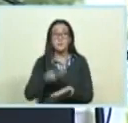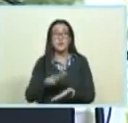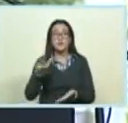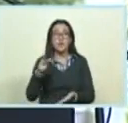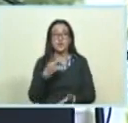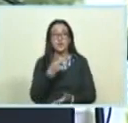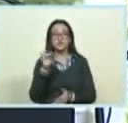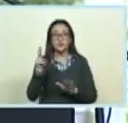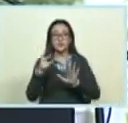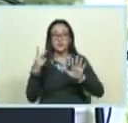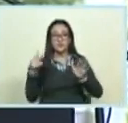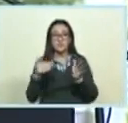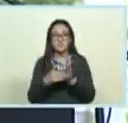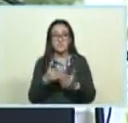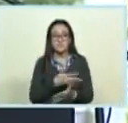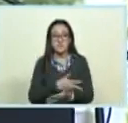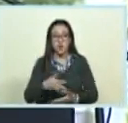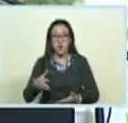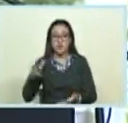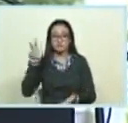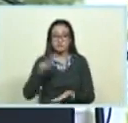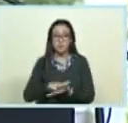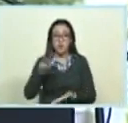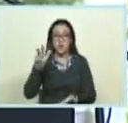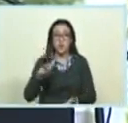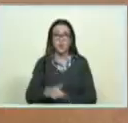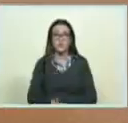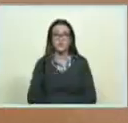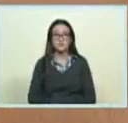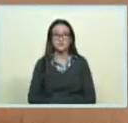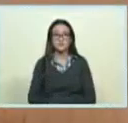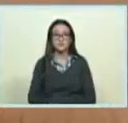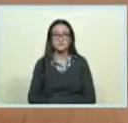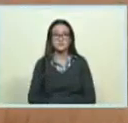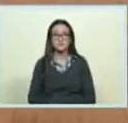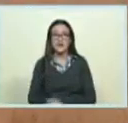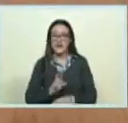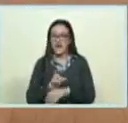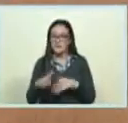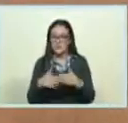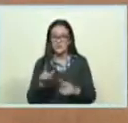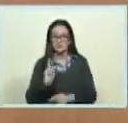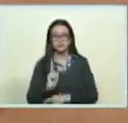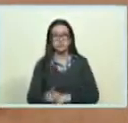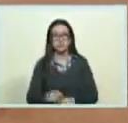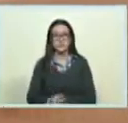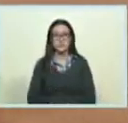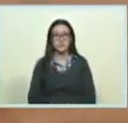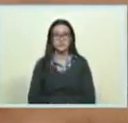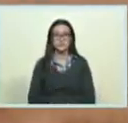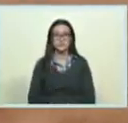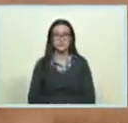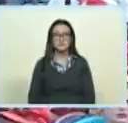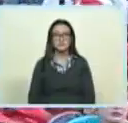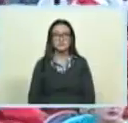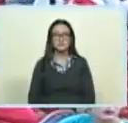los 217.000 millones de bolívares. Ejecútese de manera inmediata.